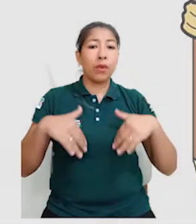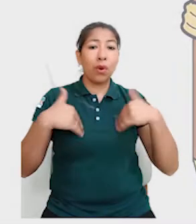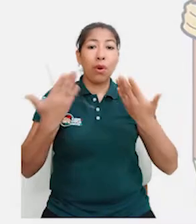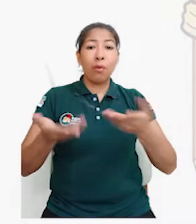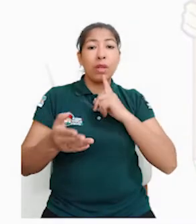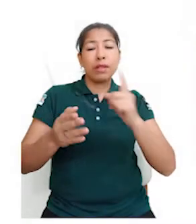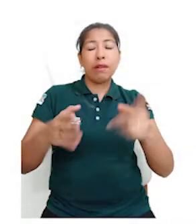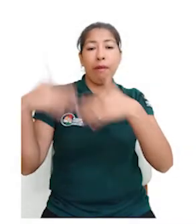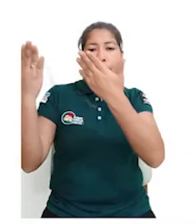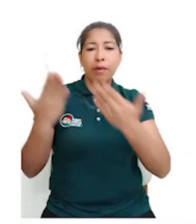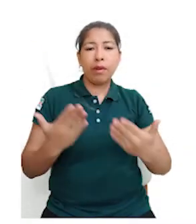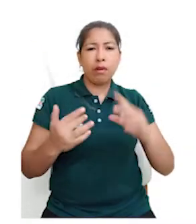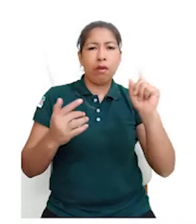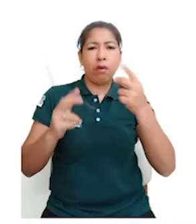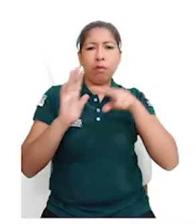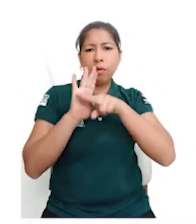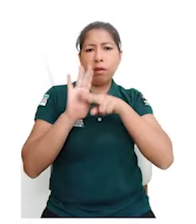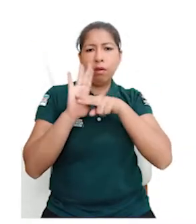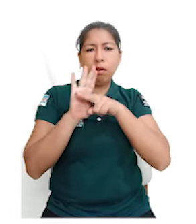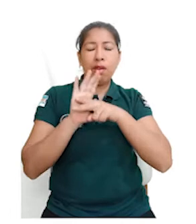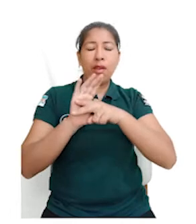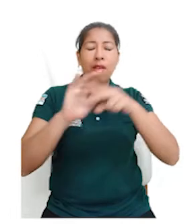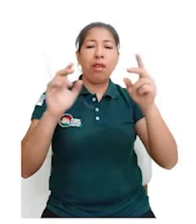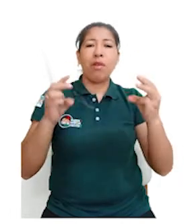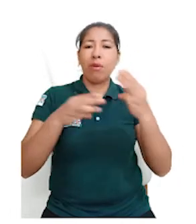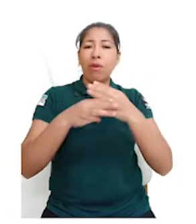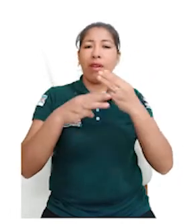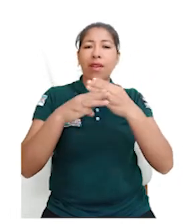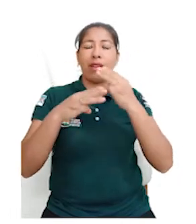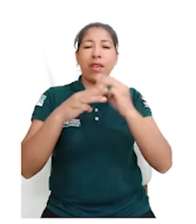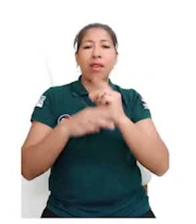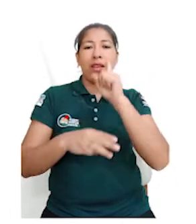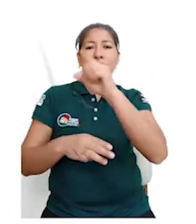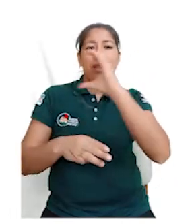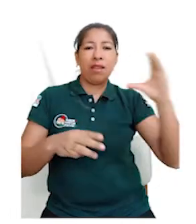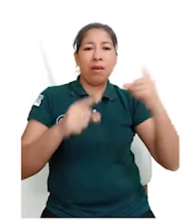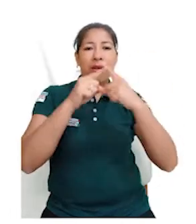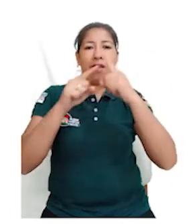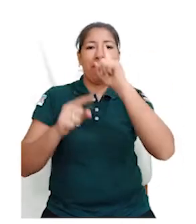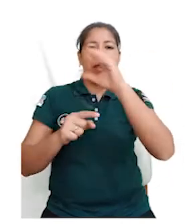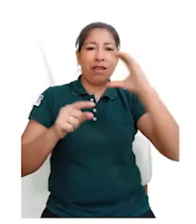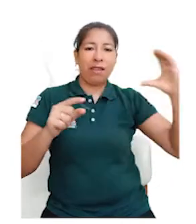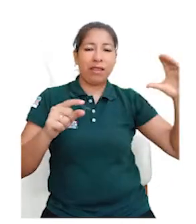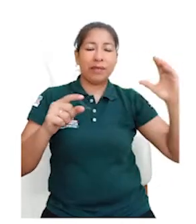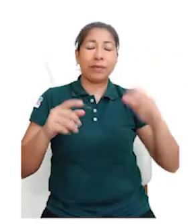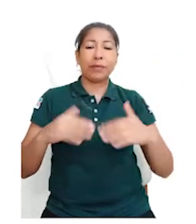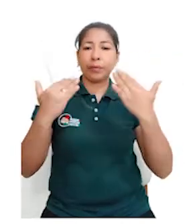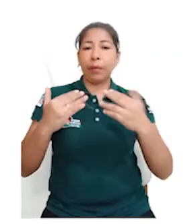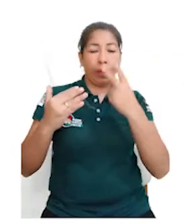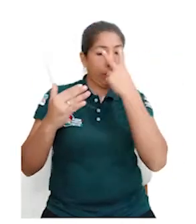¿Cómo están? Bienvenidos a un video más de su canal Matemáticas 100%. Vamos a ver las